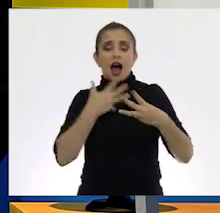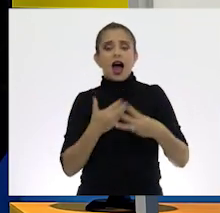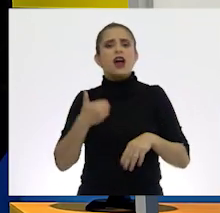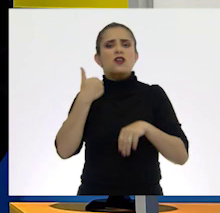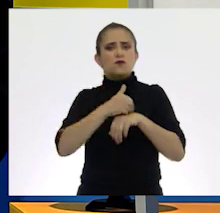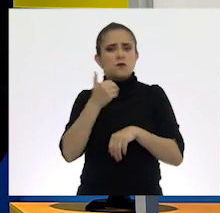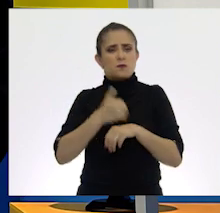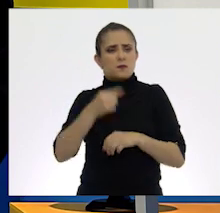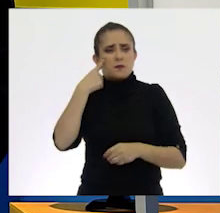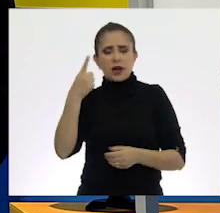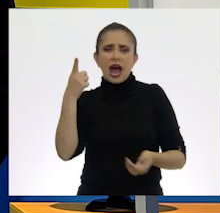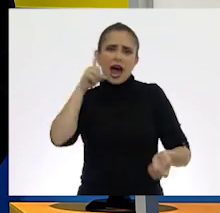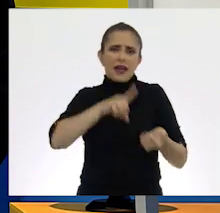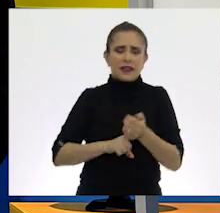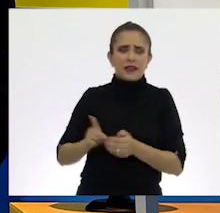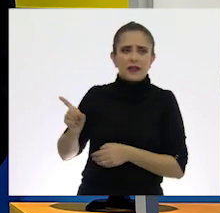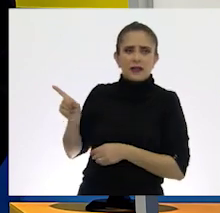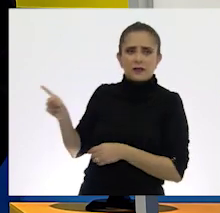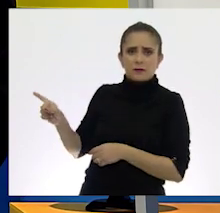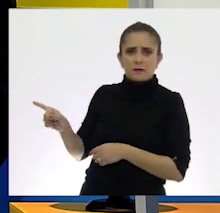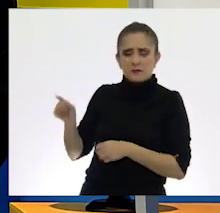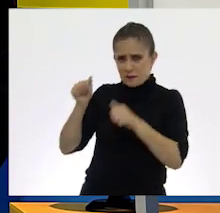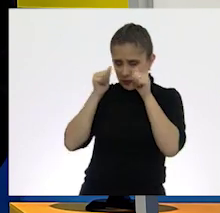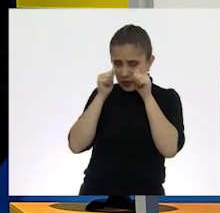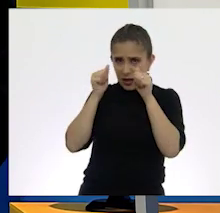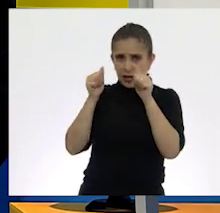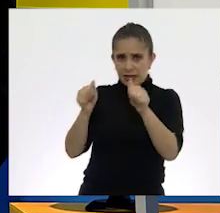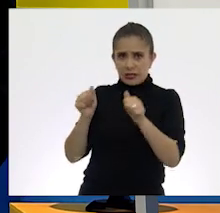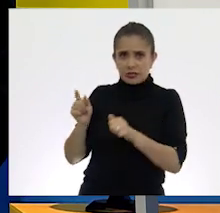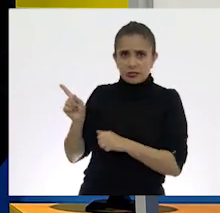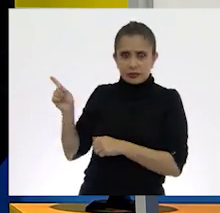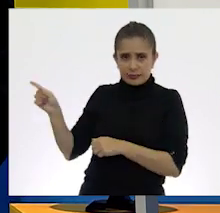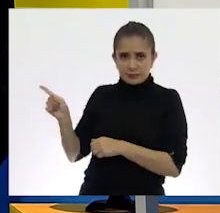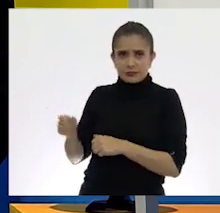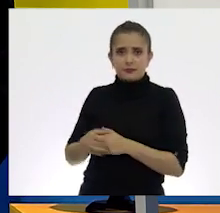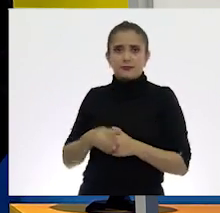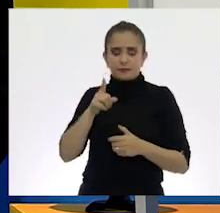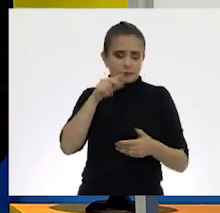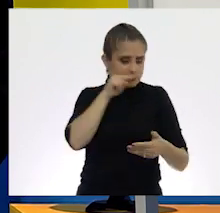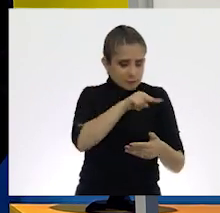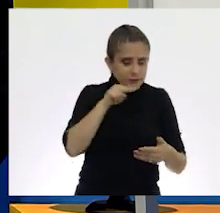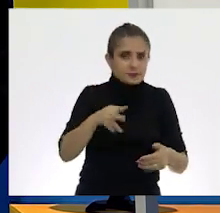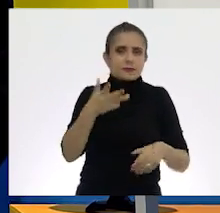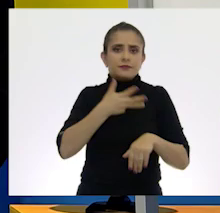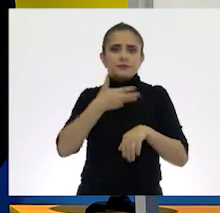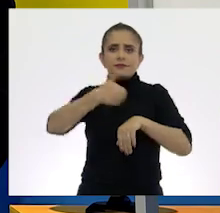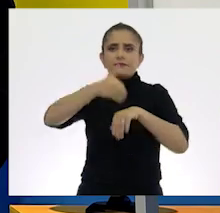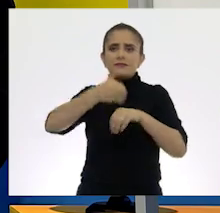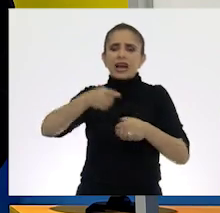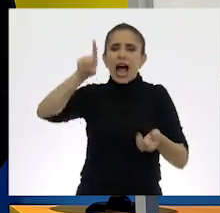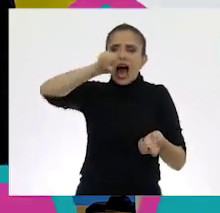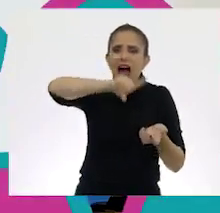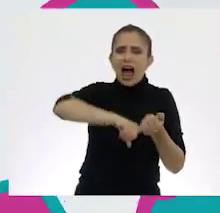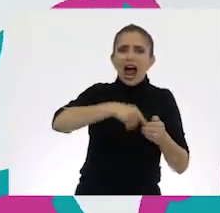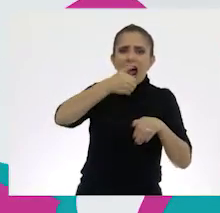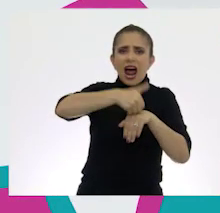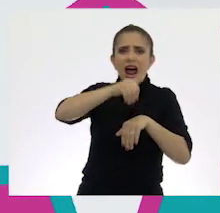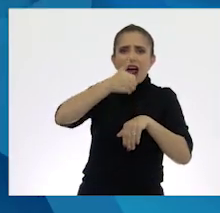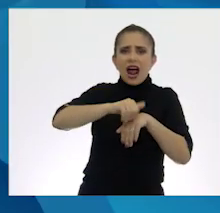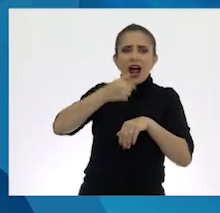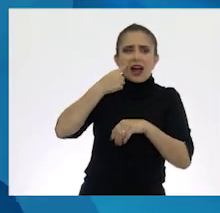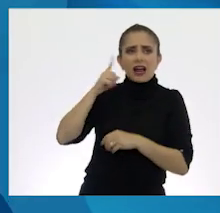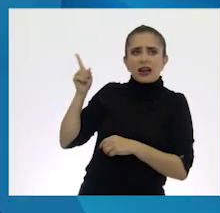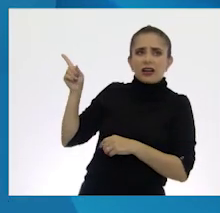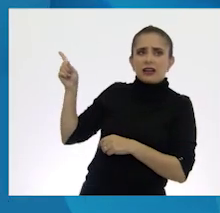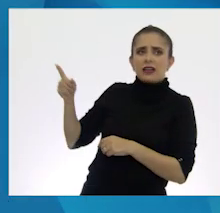asignado. Si lo observan con detenimiento y cuando lo vean en su libro lo van a poder apreciar bien, tienen un número